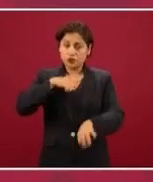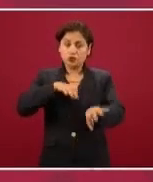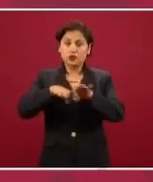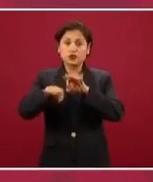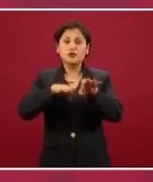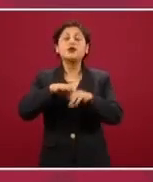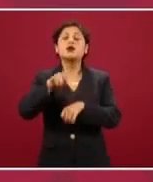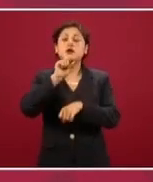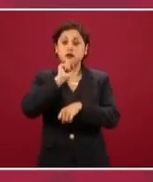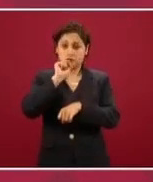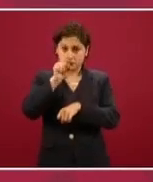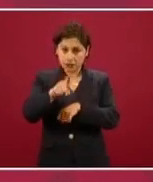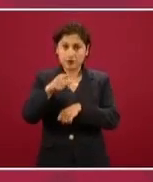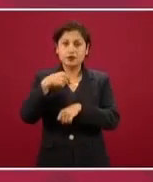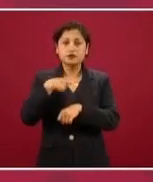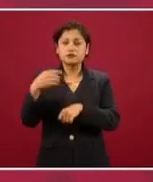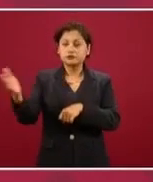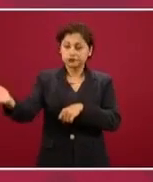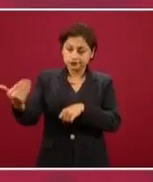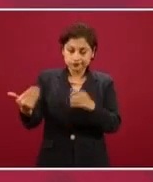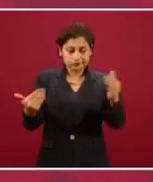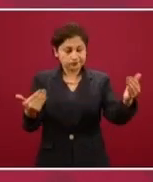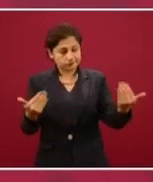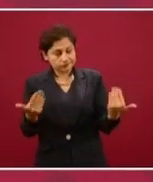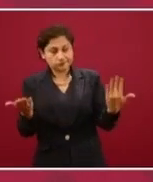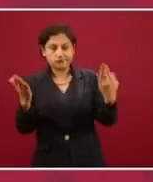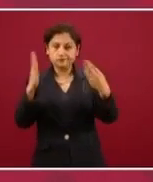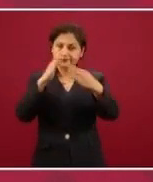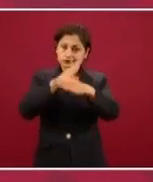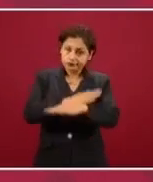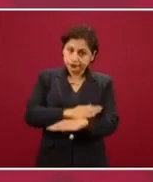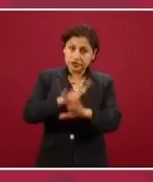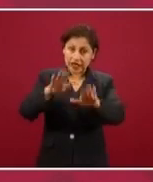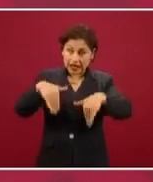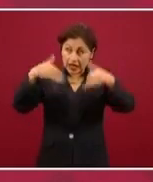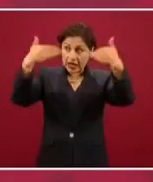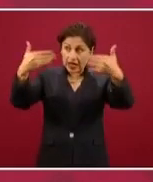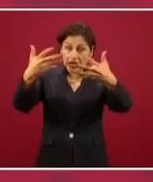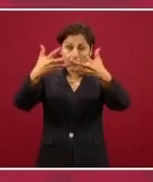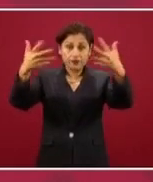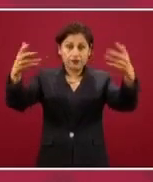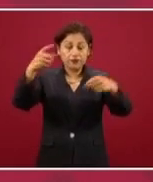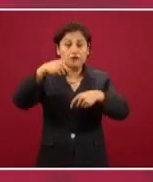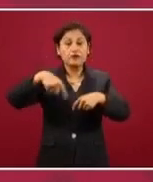la conciliación, no solo afuera, adentro.